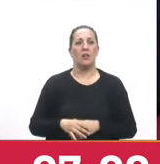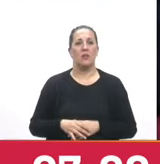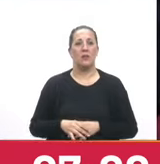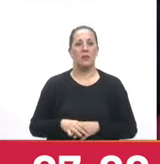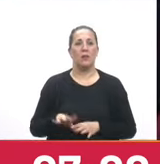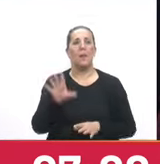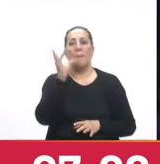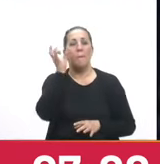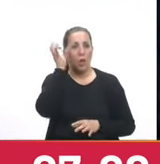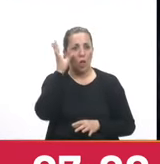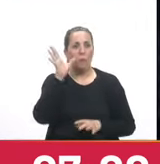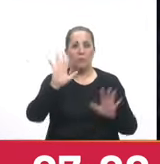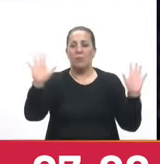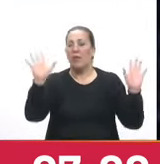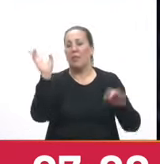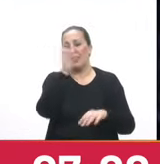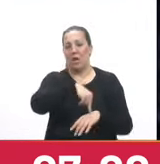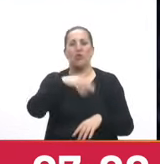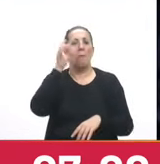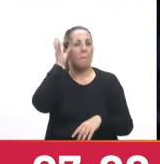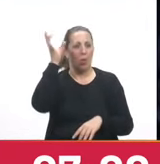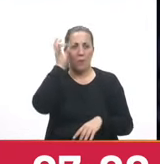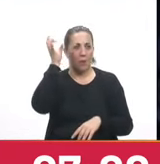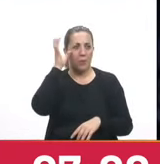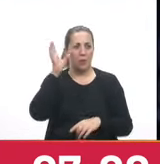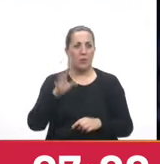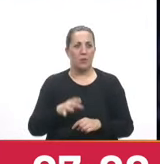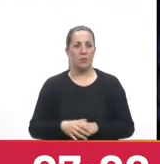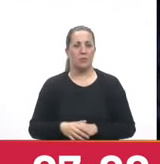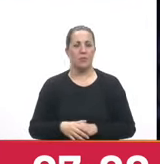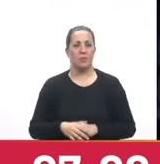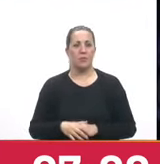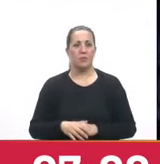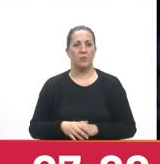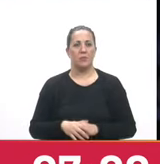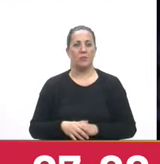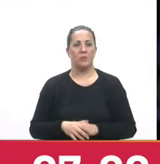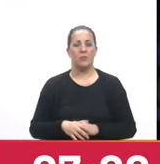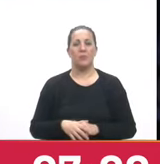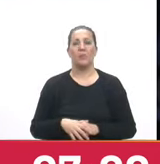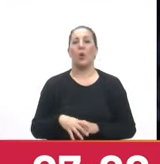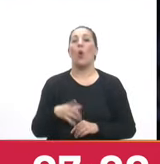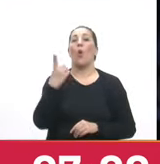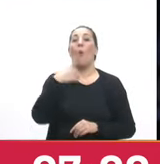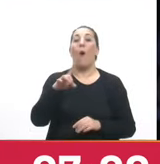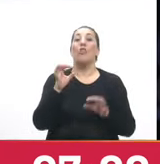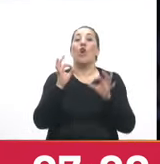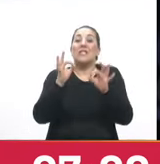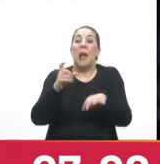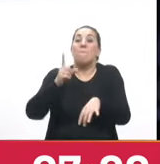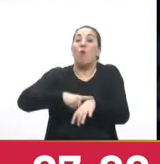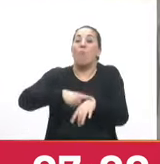de la tarde ayer cuando dentro del recinto ocurría esto correcto cuando llegue el 112 le damos la